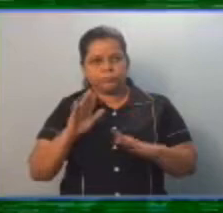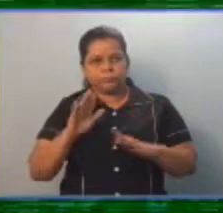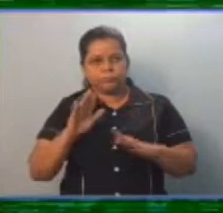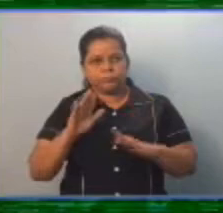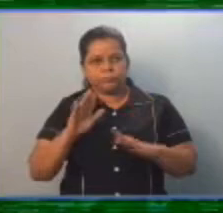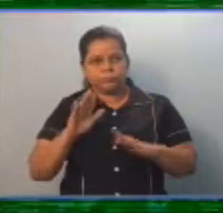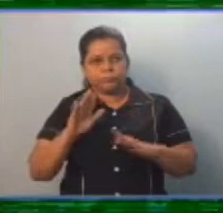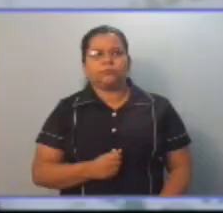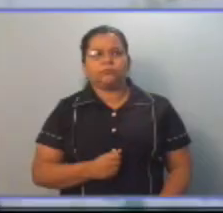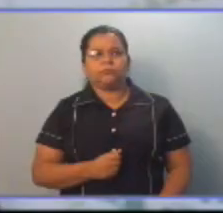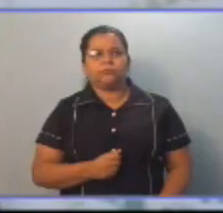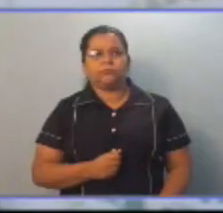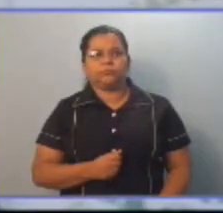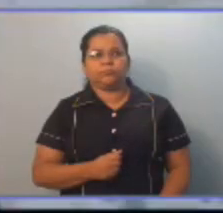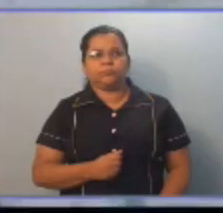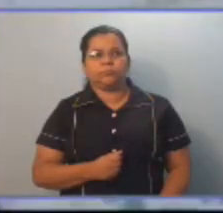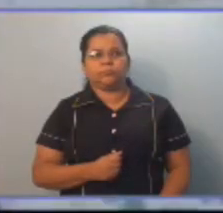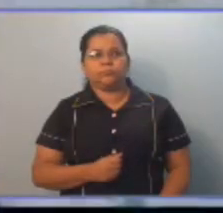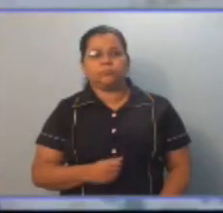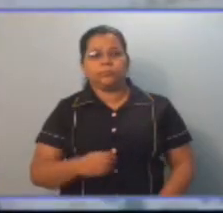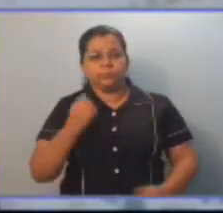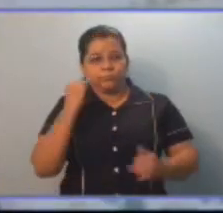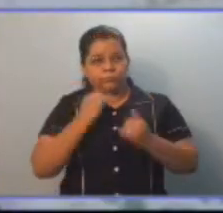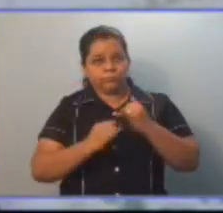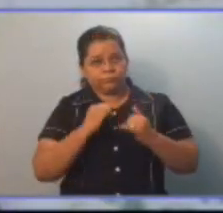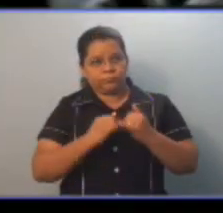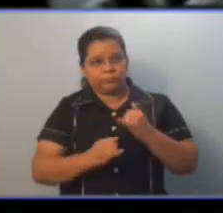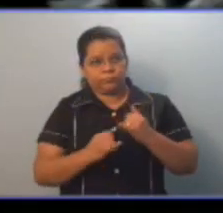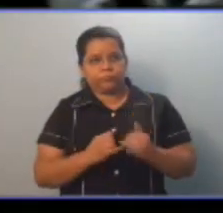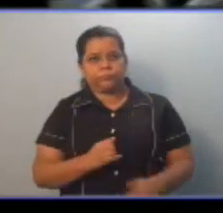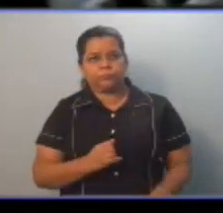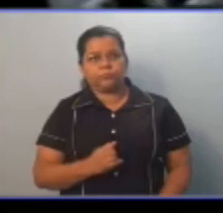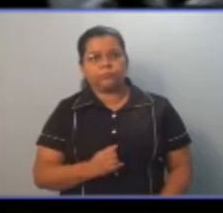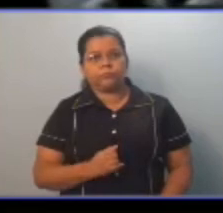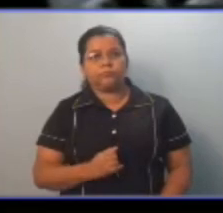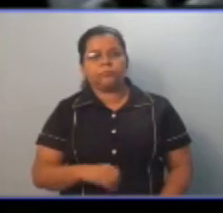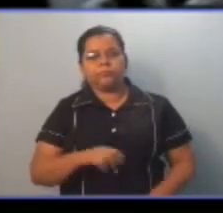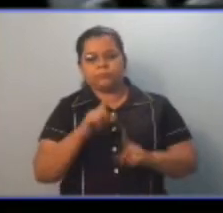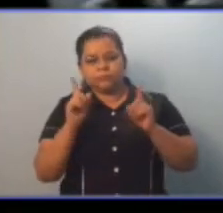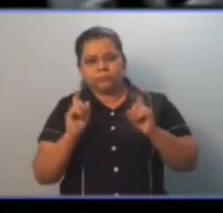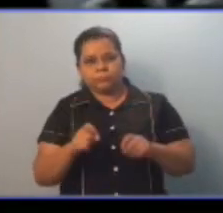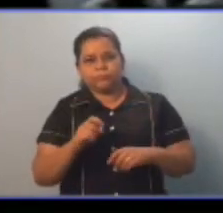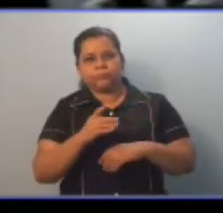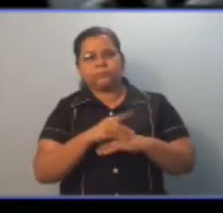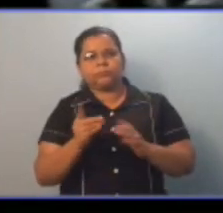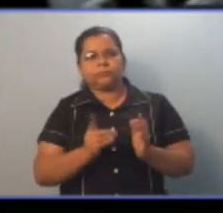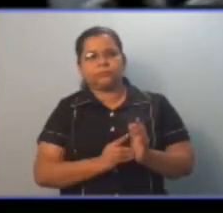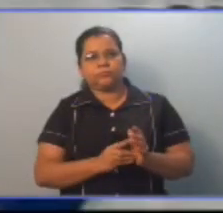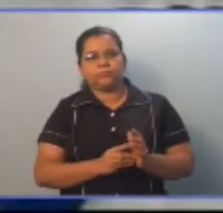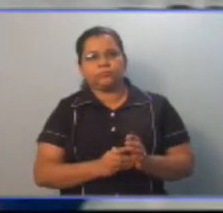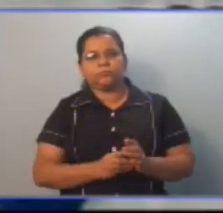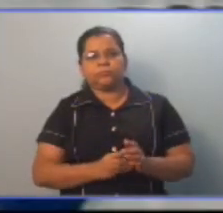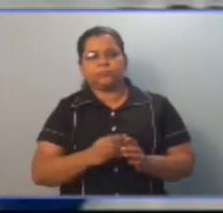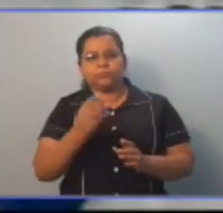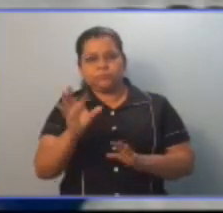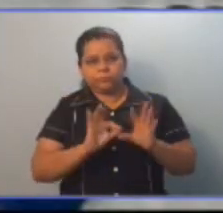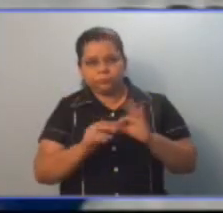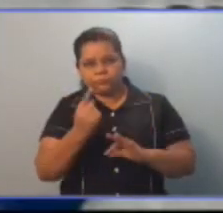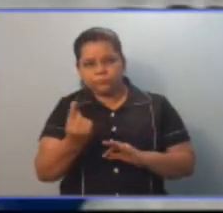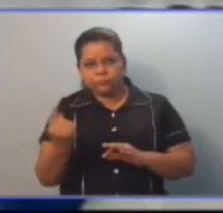caso. Y voy a finalizar con una pregunta que hacen varios periodistas de los que están